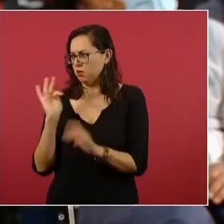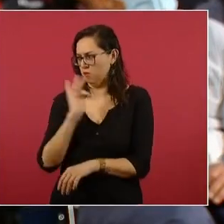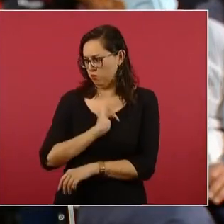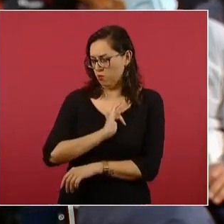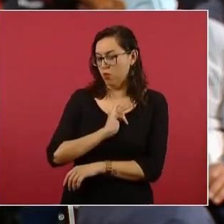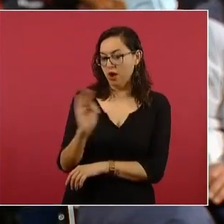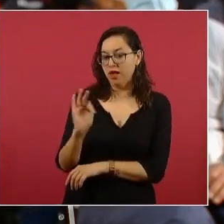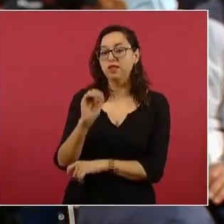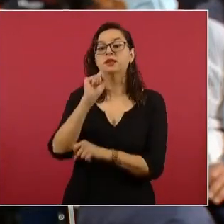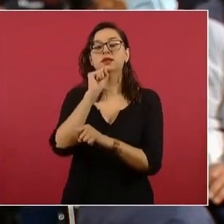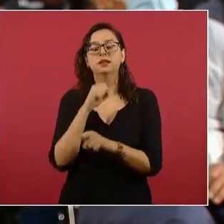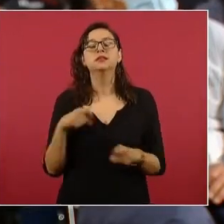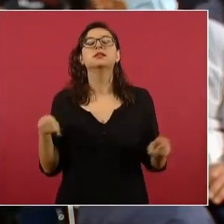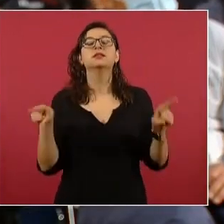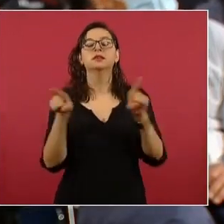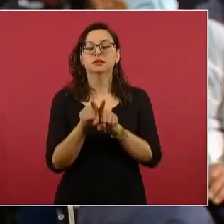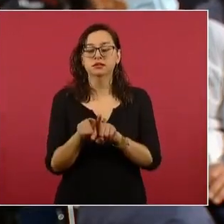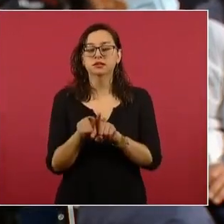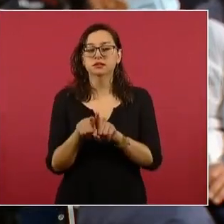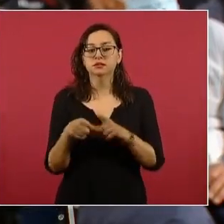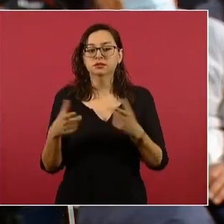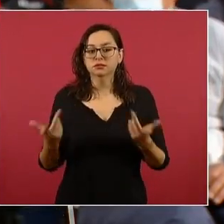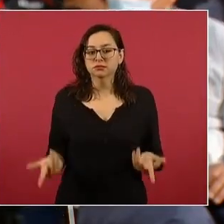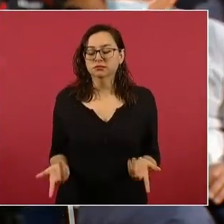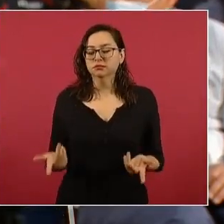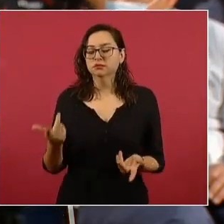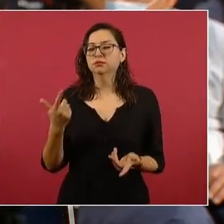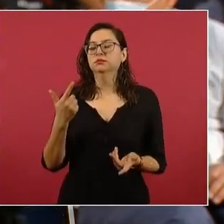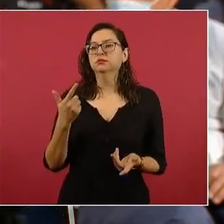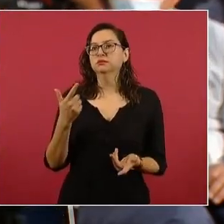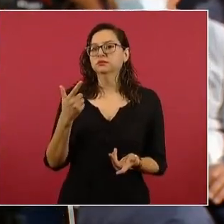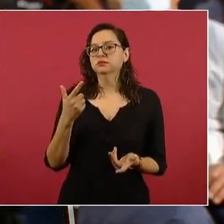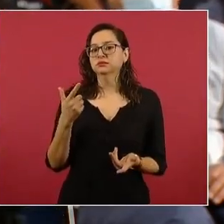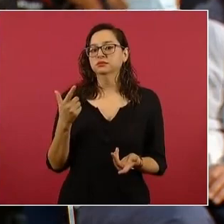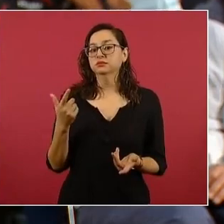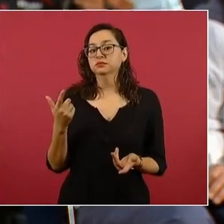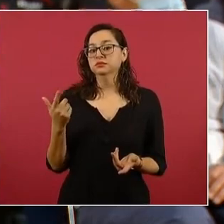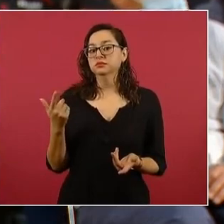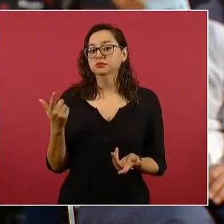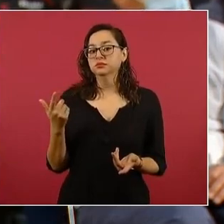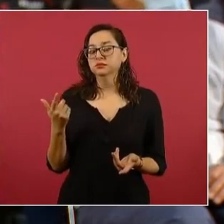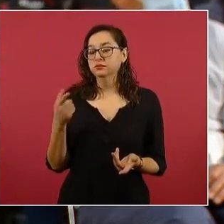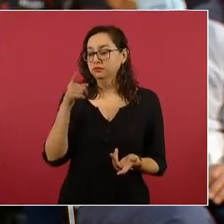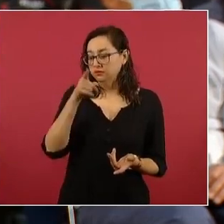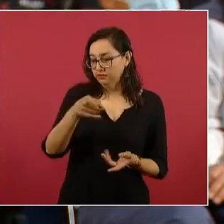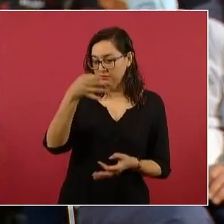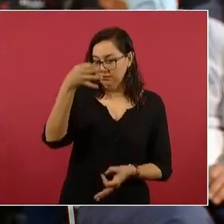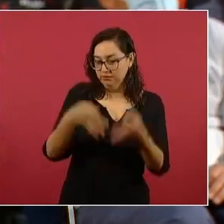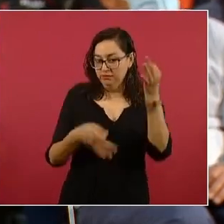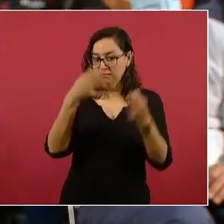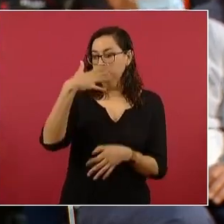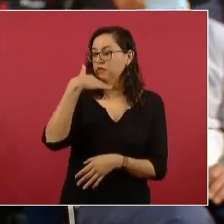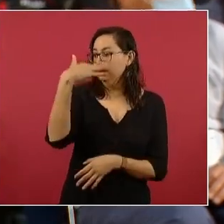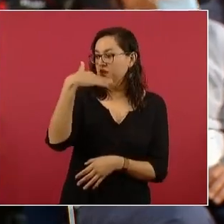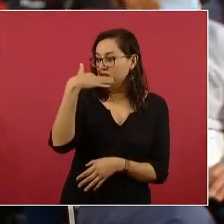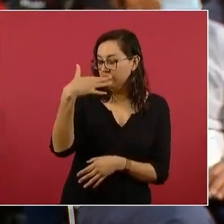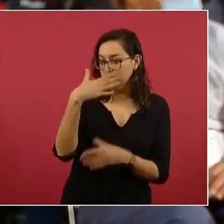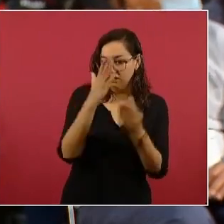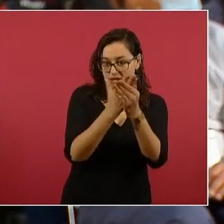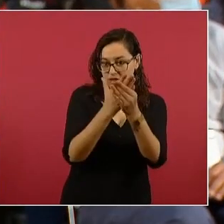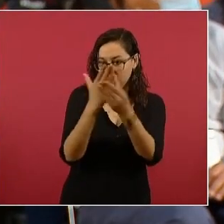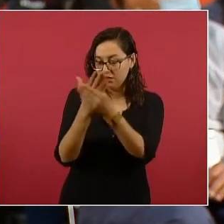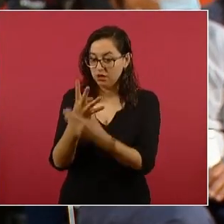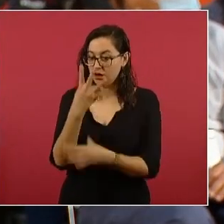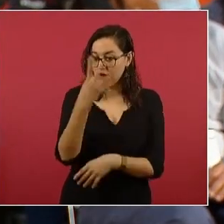y esto es de manera textual, que él ya estaba viendo con la Fiscalía Anticorrupción que se cerraran esas